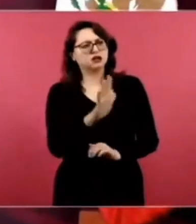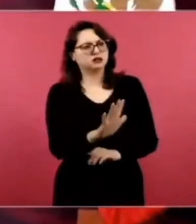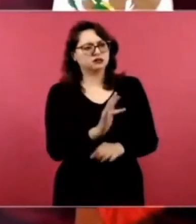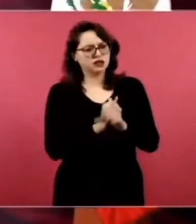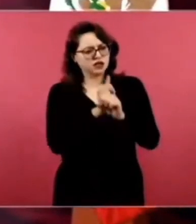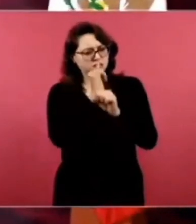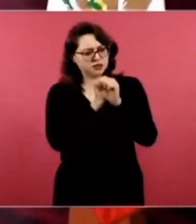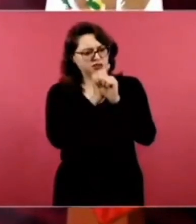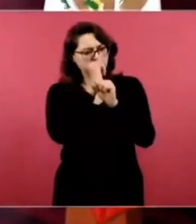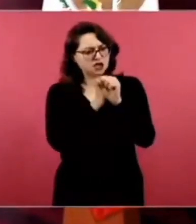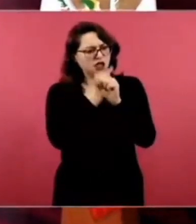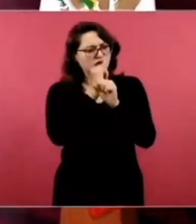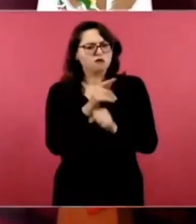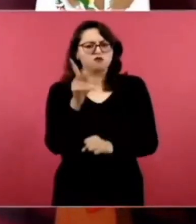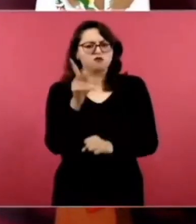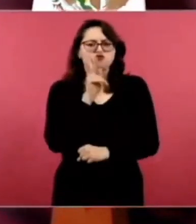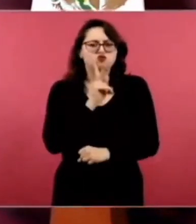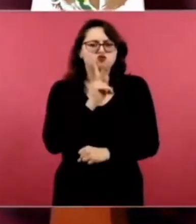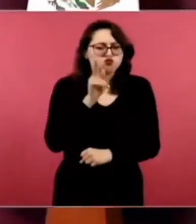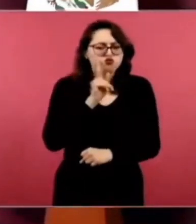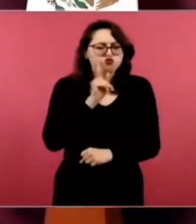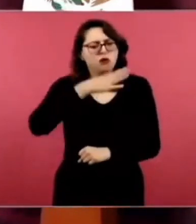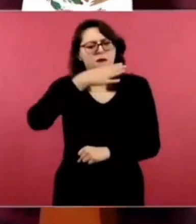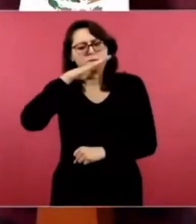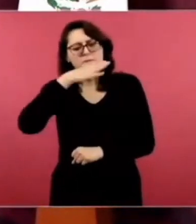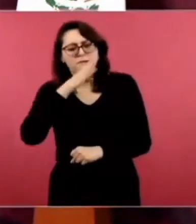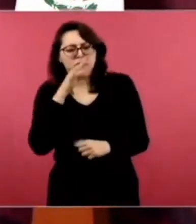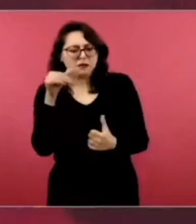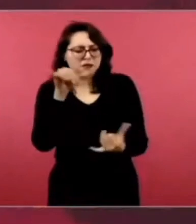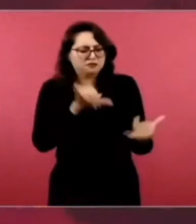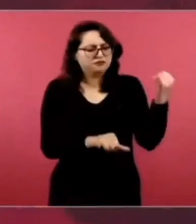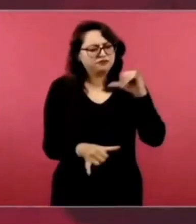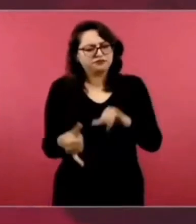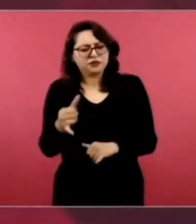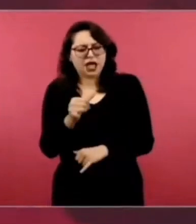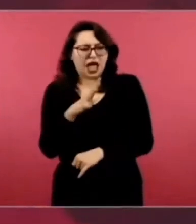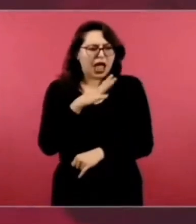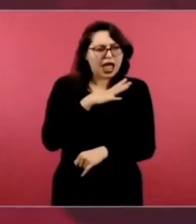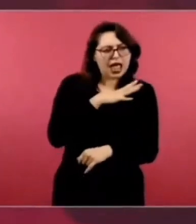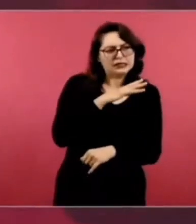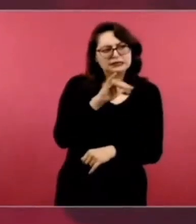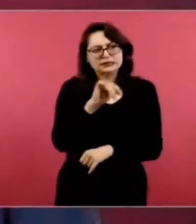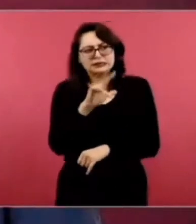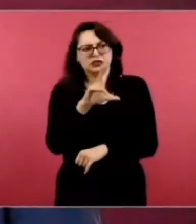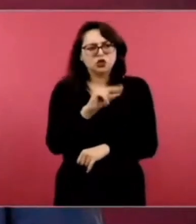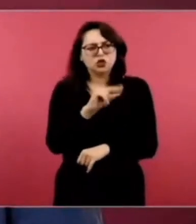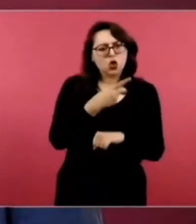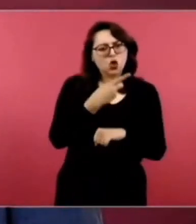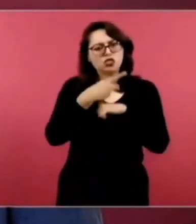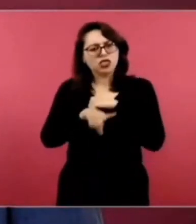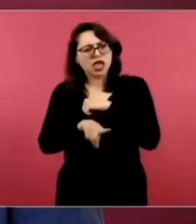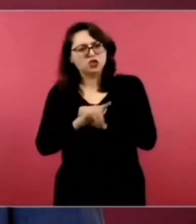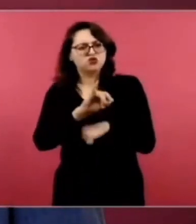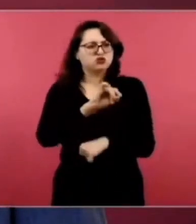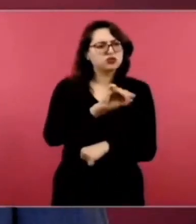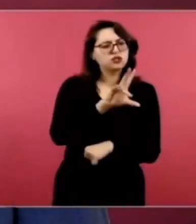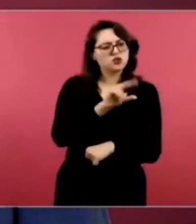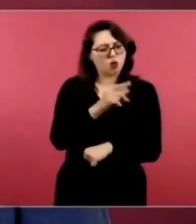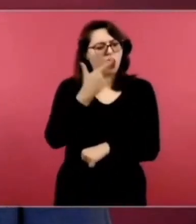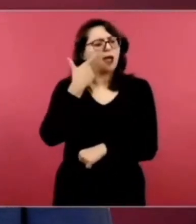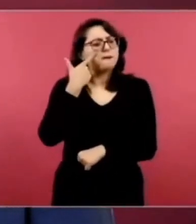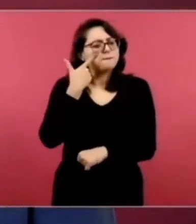investigue sobre este asunto. porque ellos sostienen